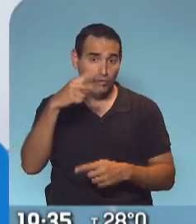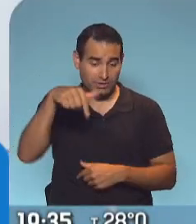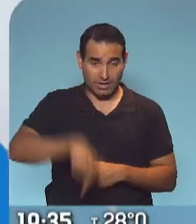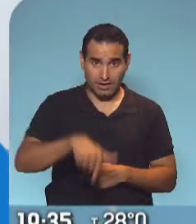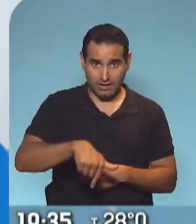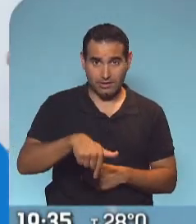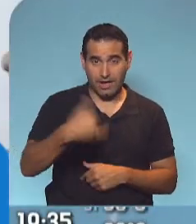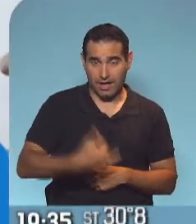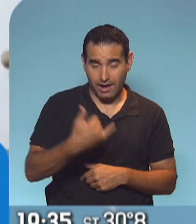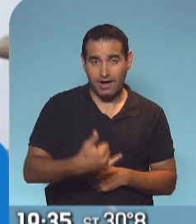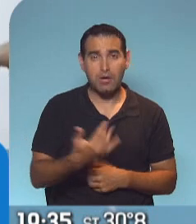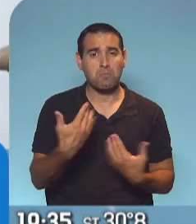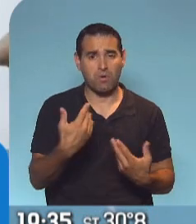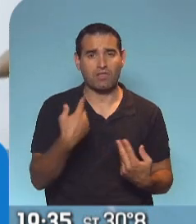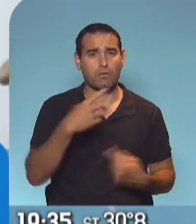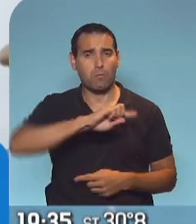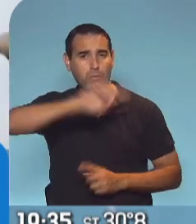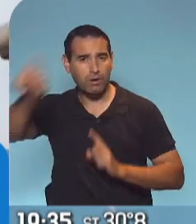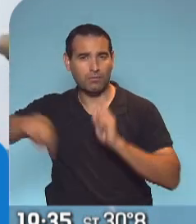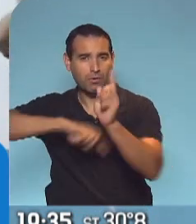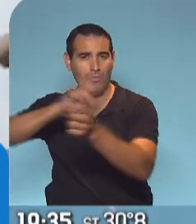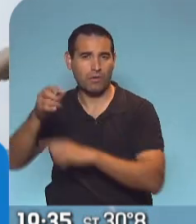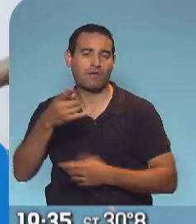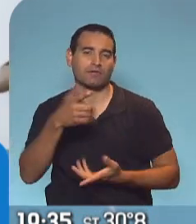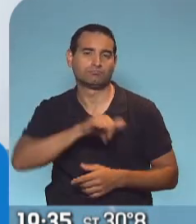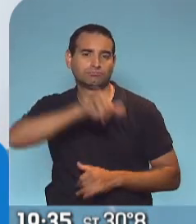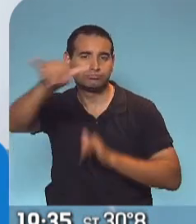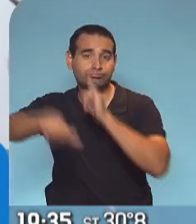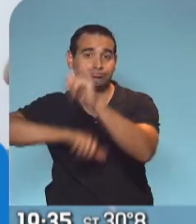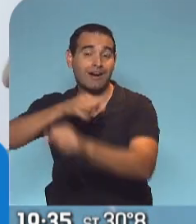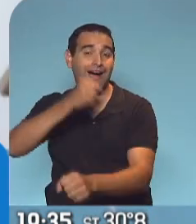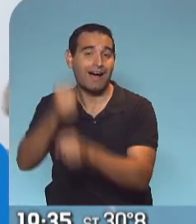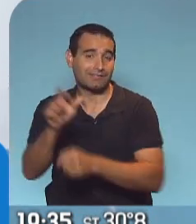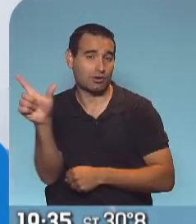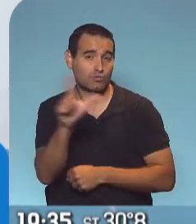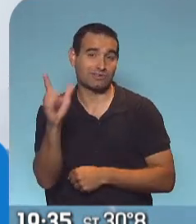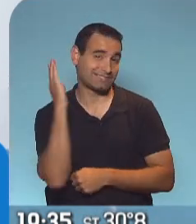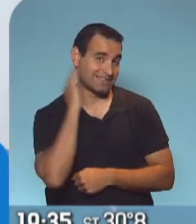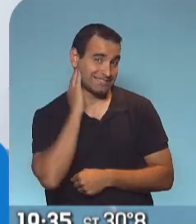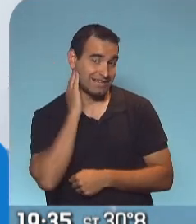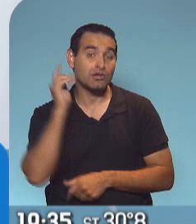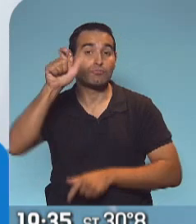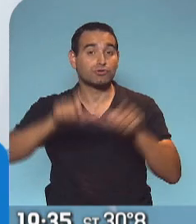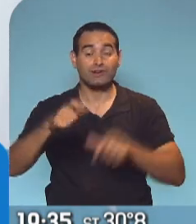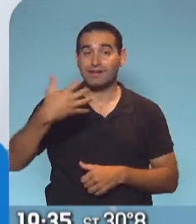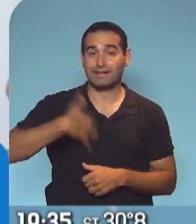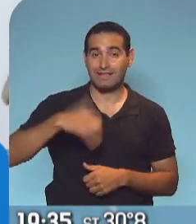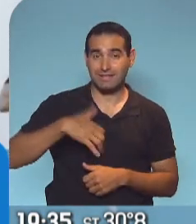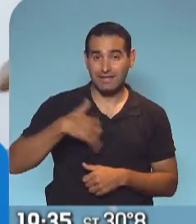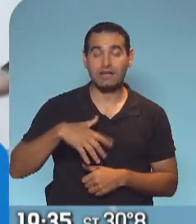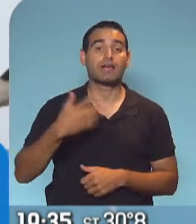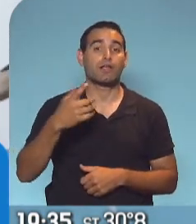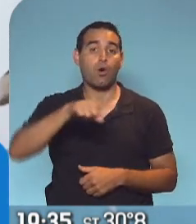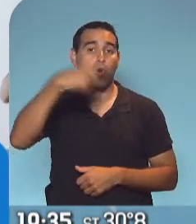Argentina, pueden volver por las aerolíneas de sus países hasta el día lunes 16 y los argentinos que se encuentran